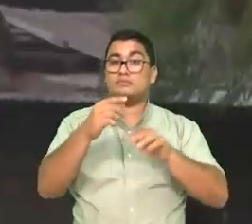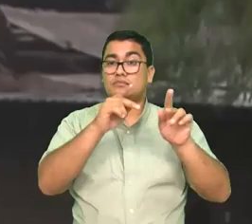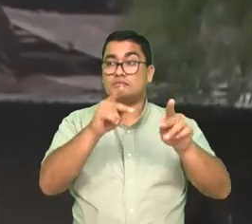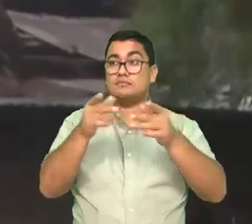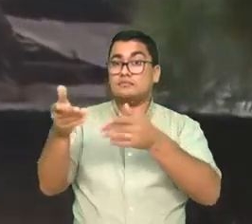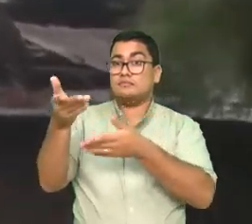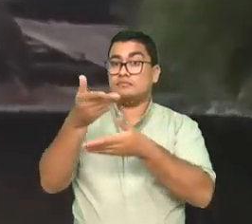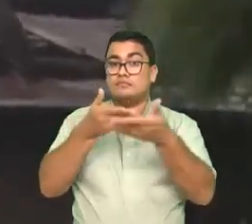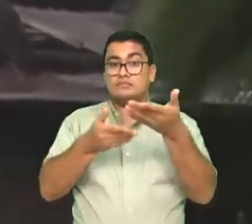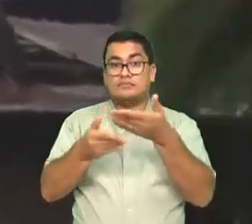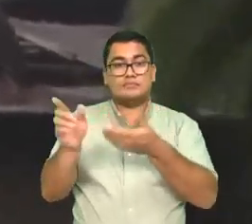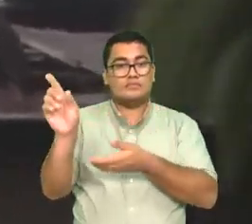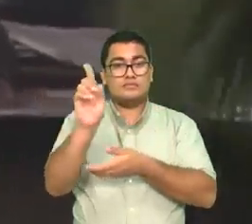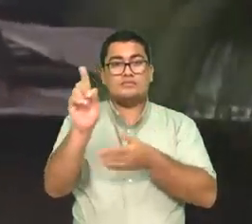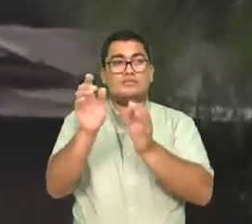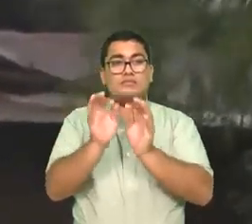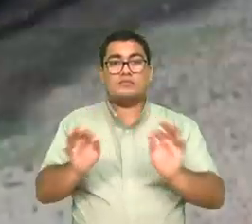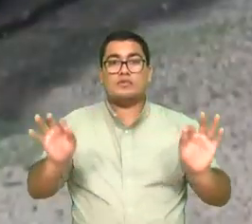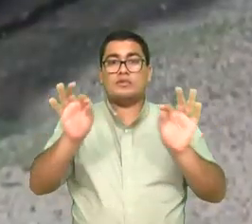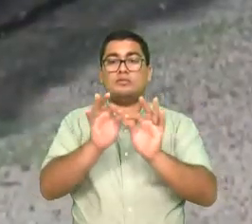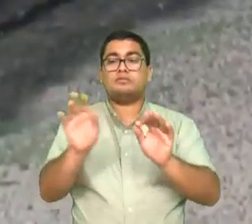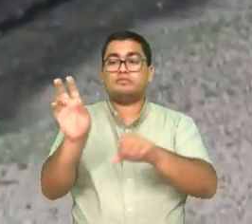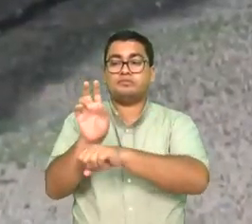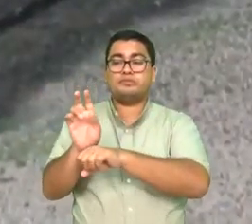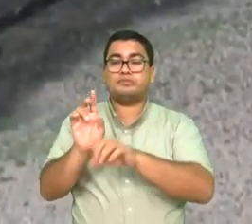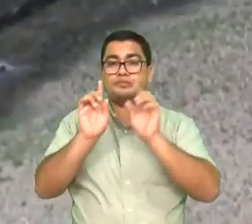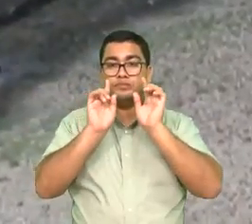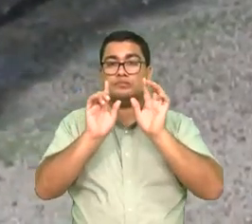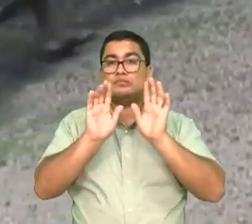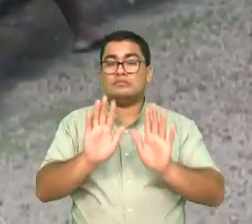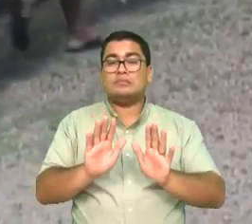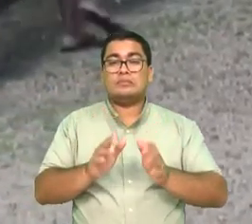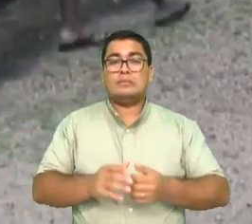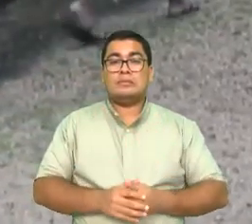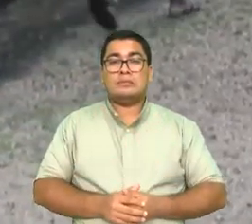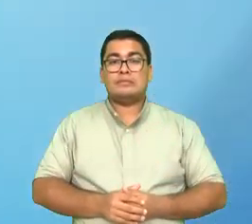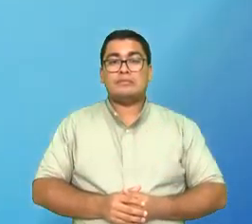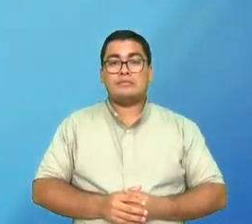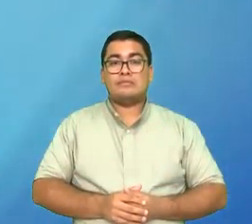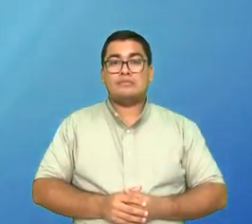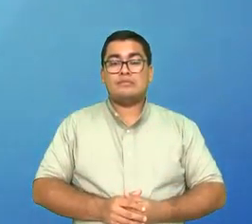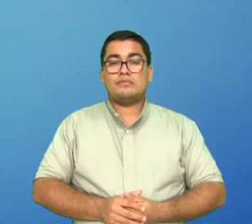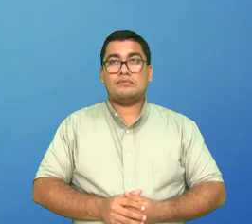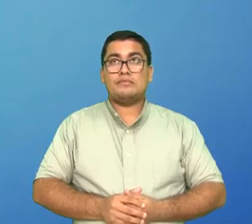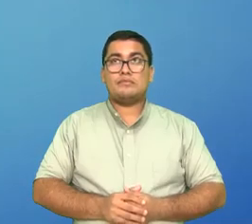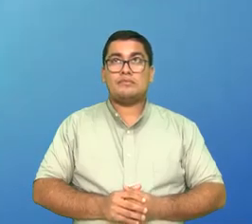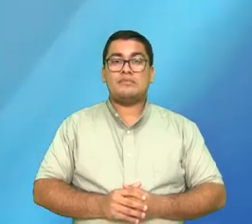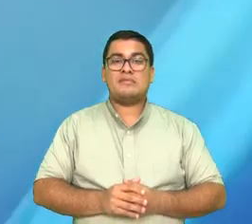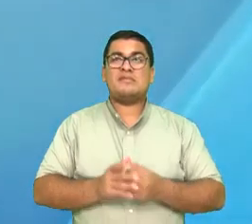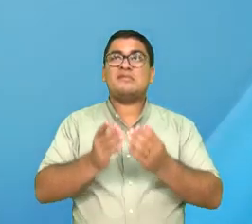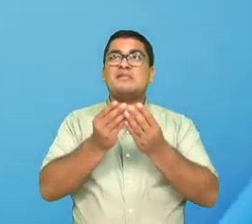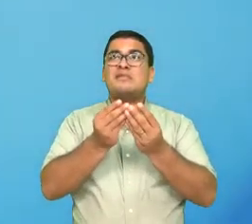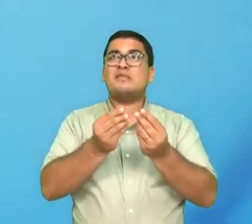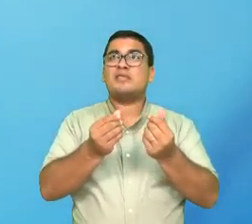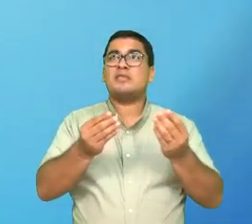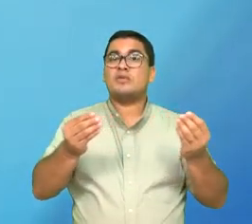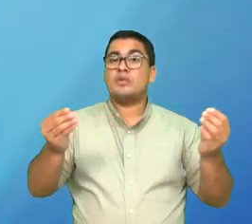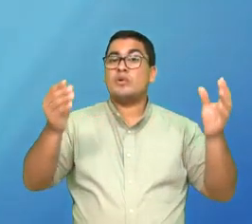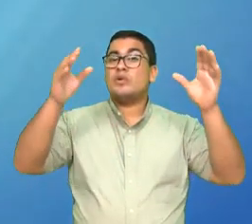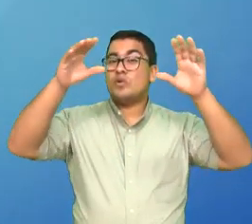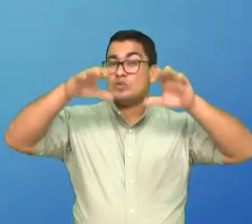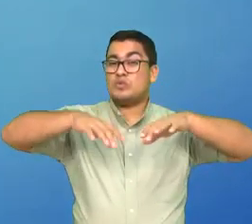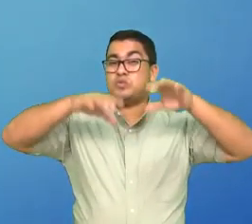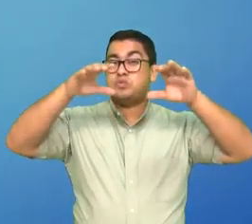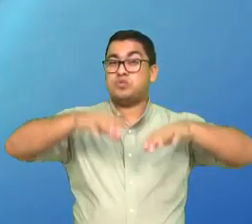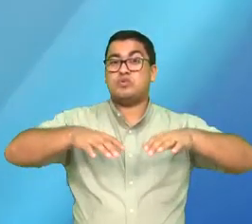bajar la guardia ante esta humedad y saturación de suelos. Tener los suelos entapados nos pone en riesgo